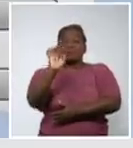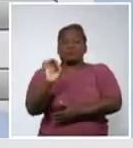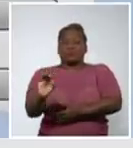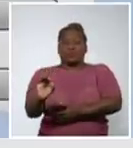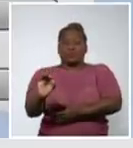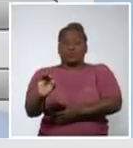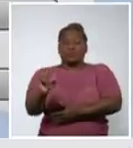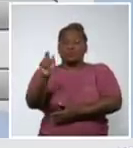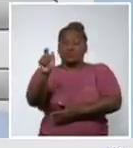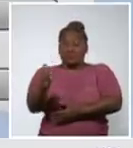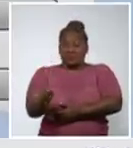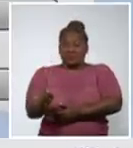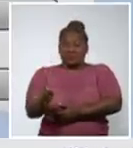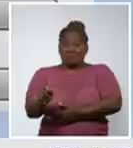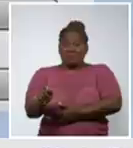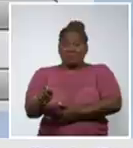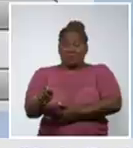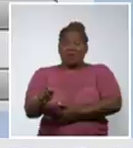del mundo,